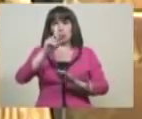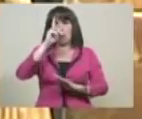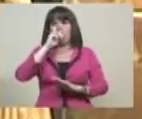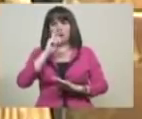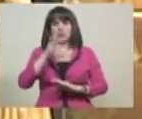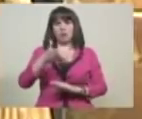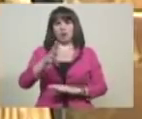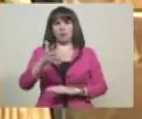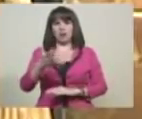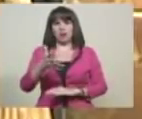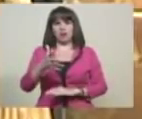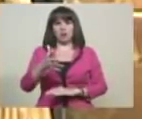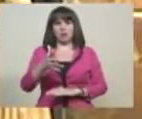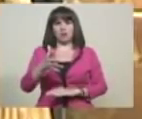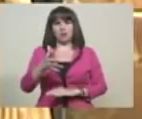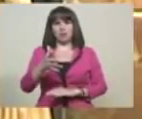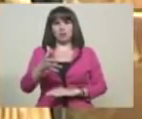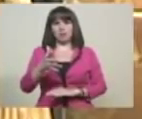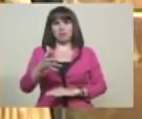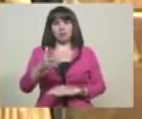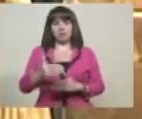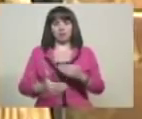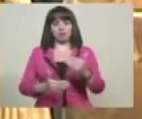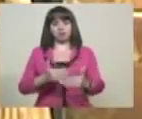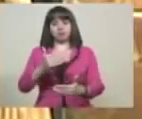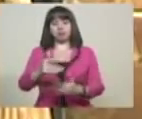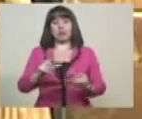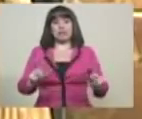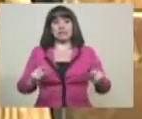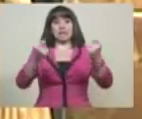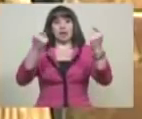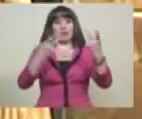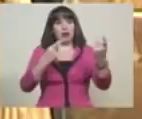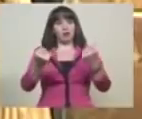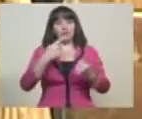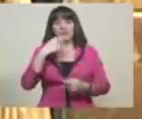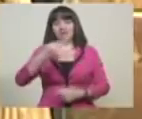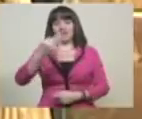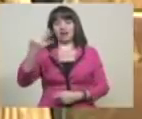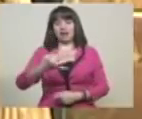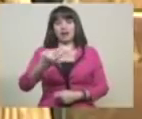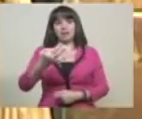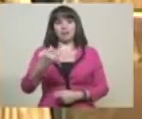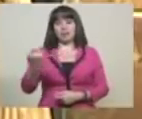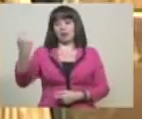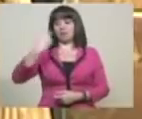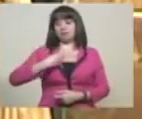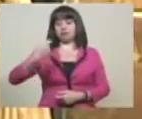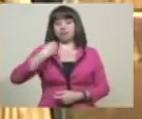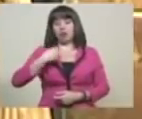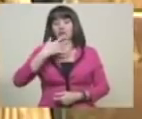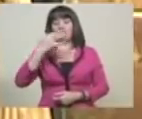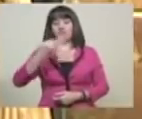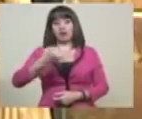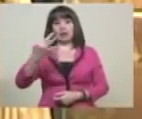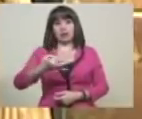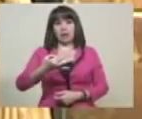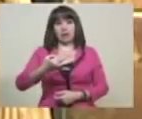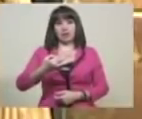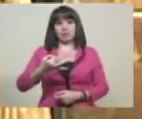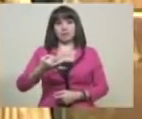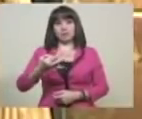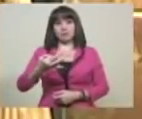2 años experimentar por fases una recuperación real del ingreso salarial,